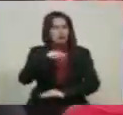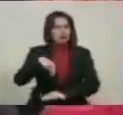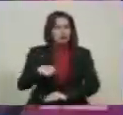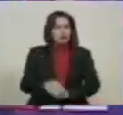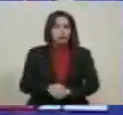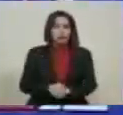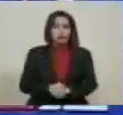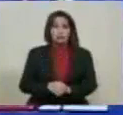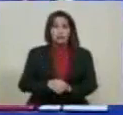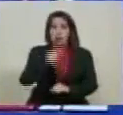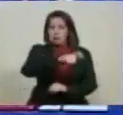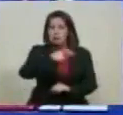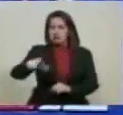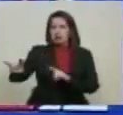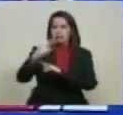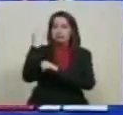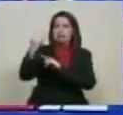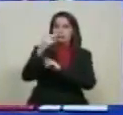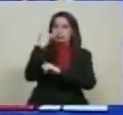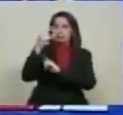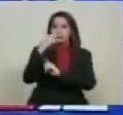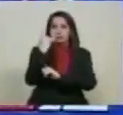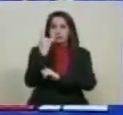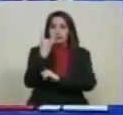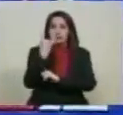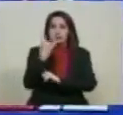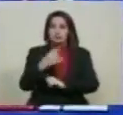de traidores que andan por ahí,